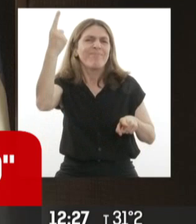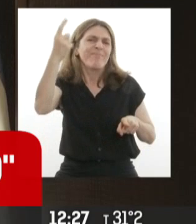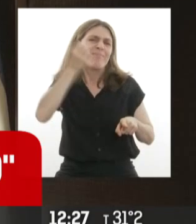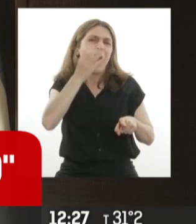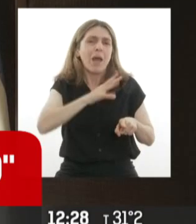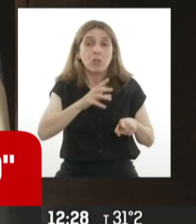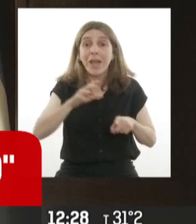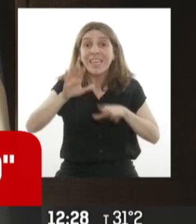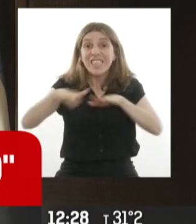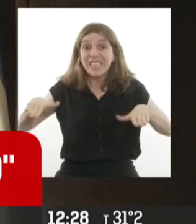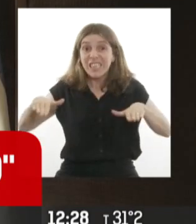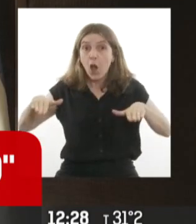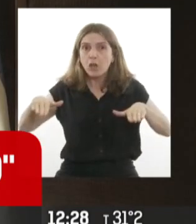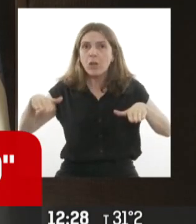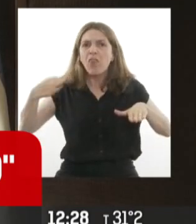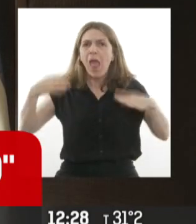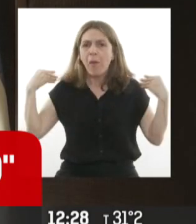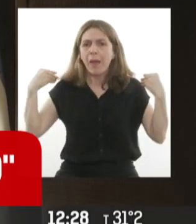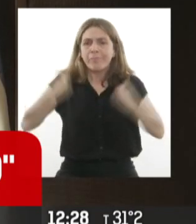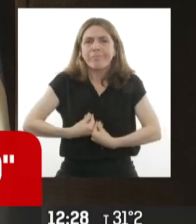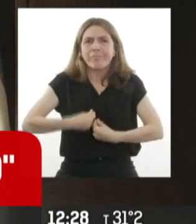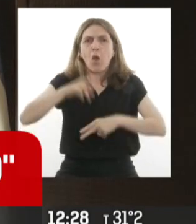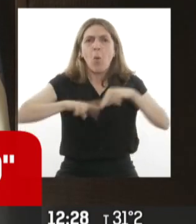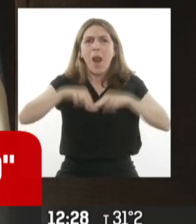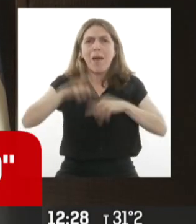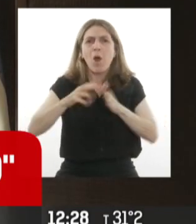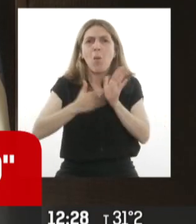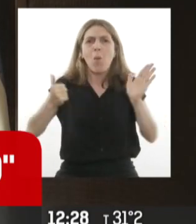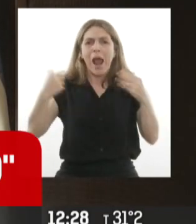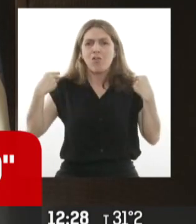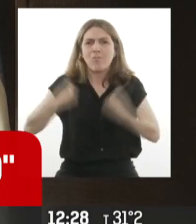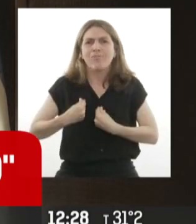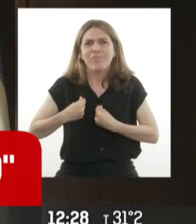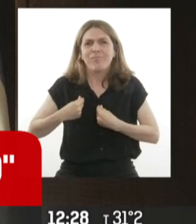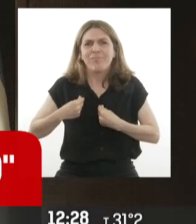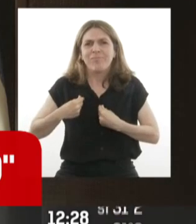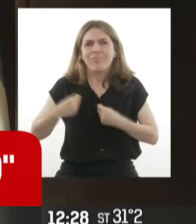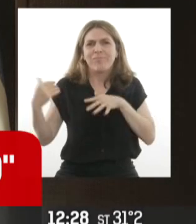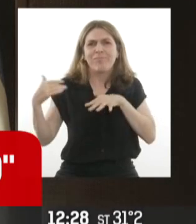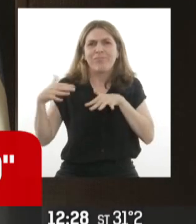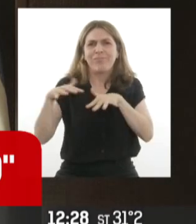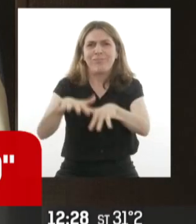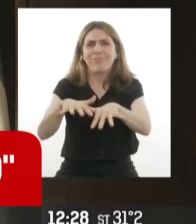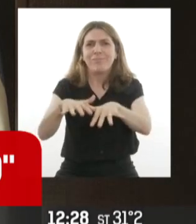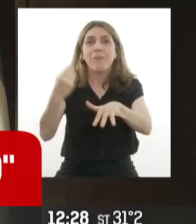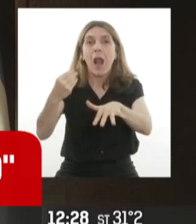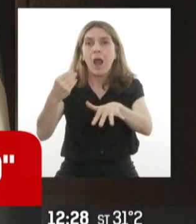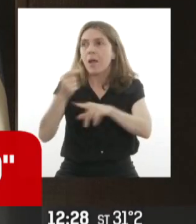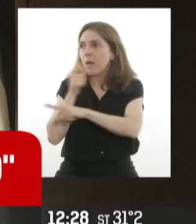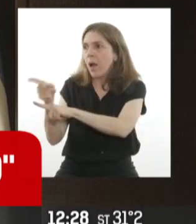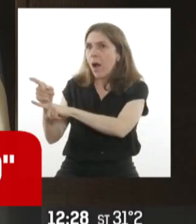chicos vayan a esos colegios con un guardapolvo blanco, con un delantal blanco, para que toda diferencia